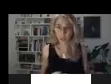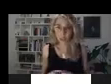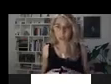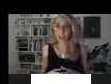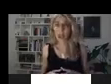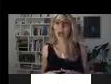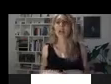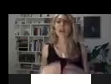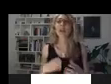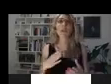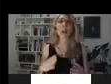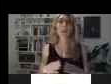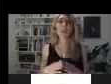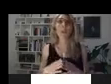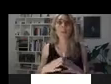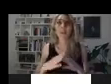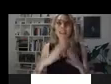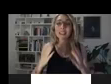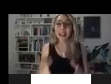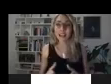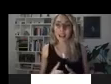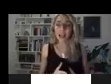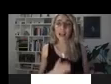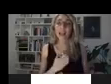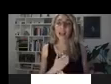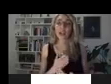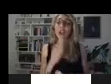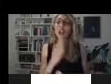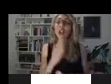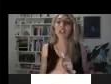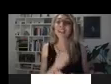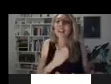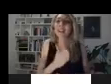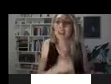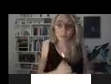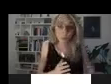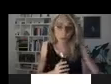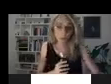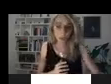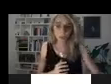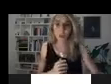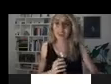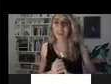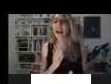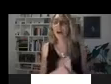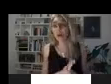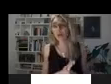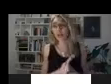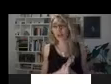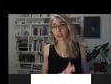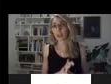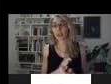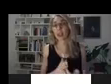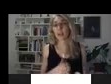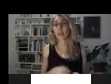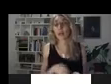desarrollar una estrategia, donde podamos pensar dónde deseamos que nuestra